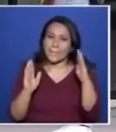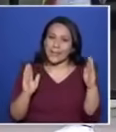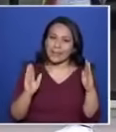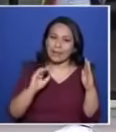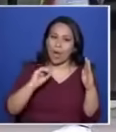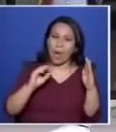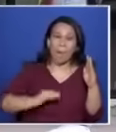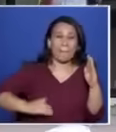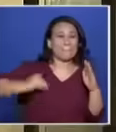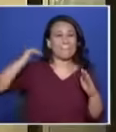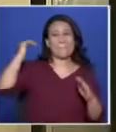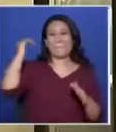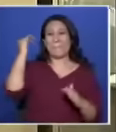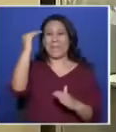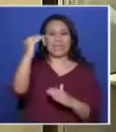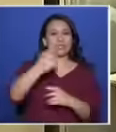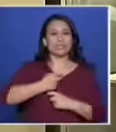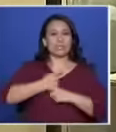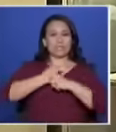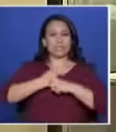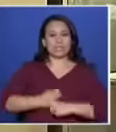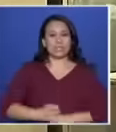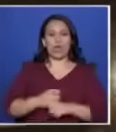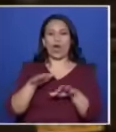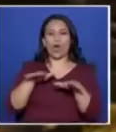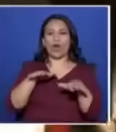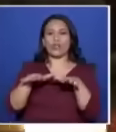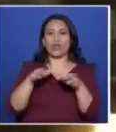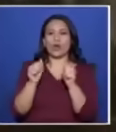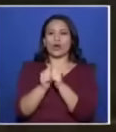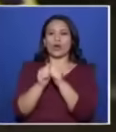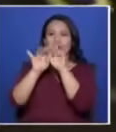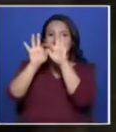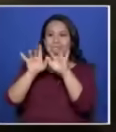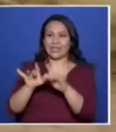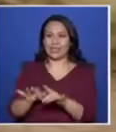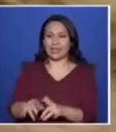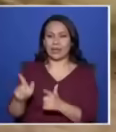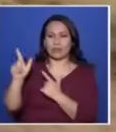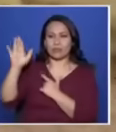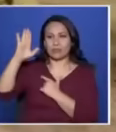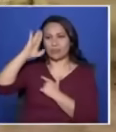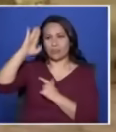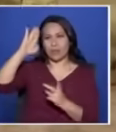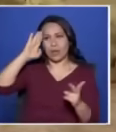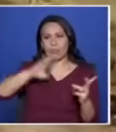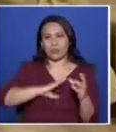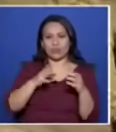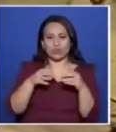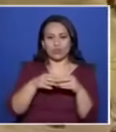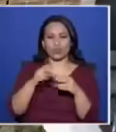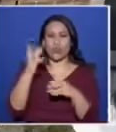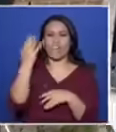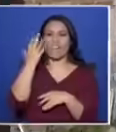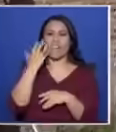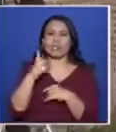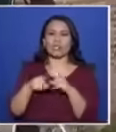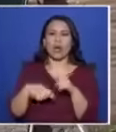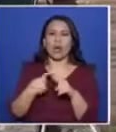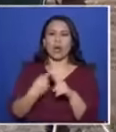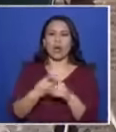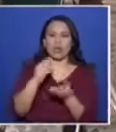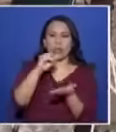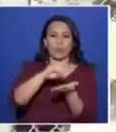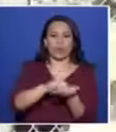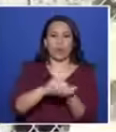seguridad. La nueva distribución se realizará de forma coordinada entre el SNAI, las Fuerzas Armadas y la Policía. La fecha a partir de la cual se